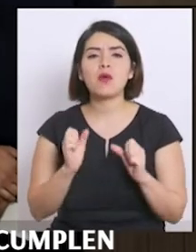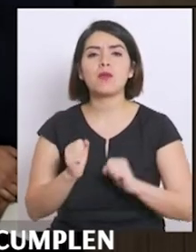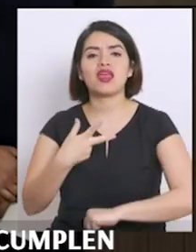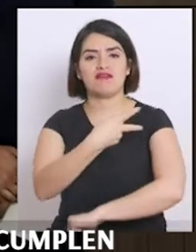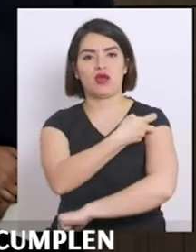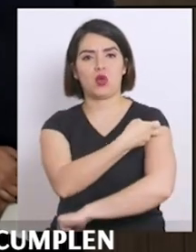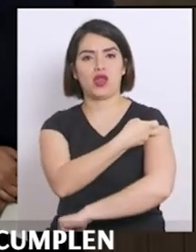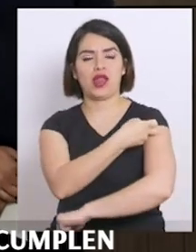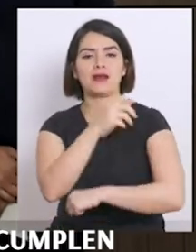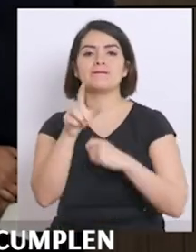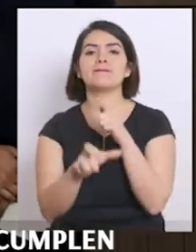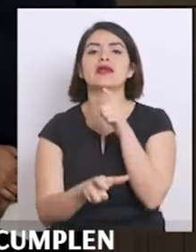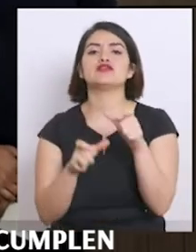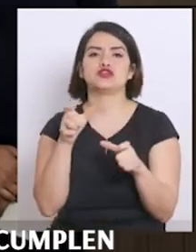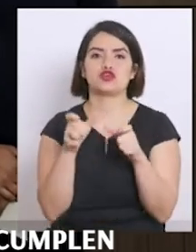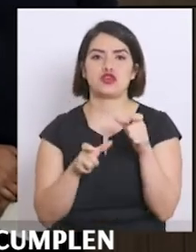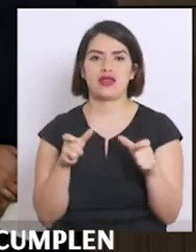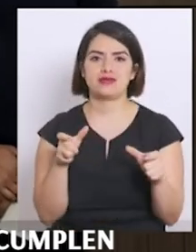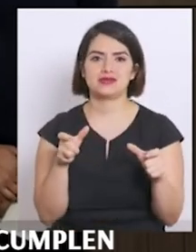vacunar a las personas que